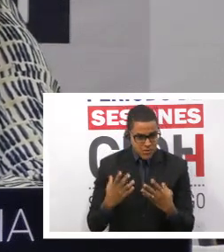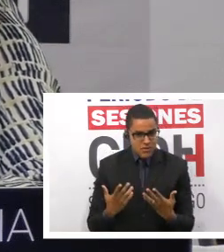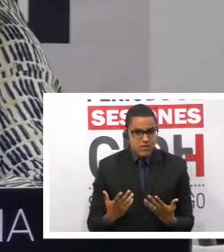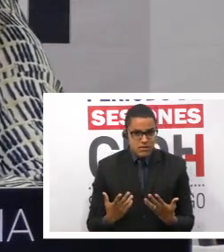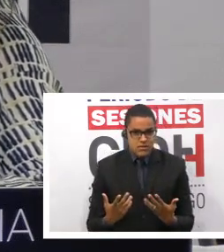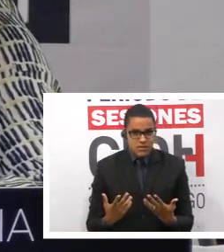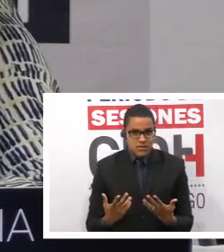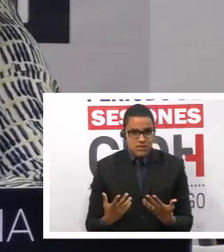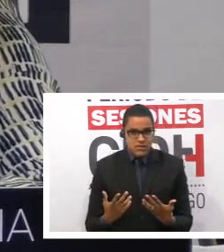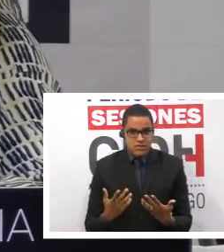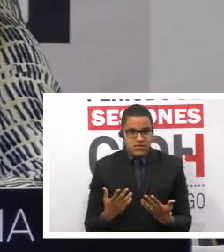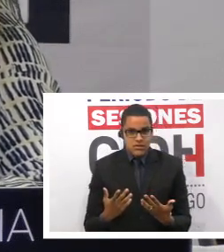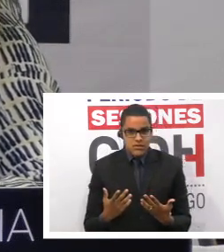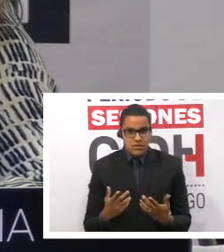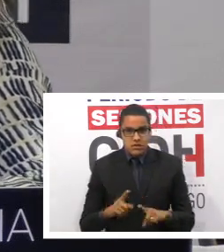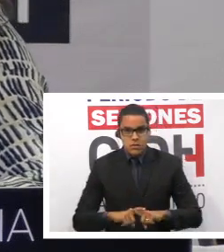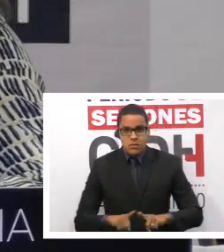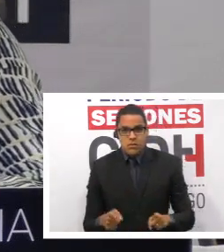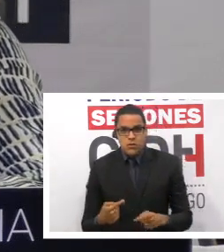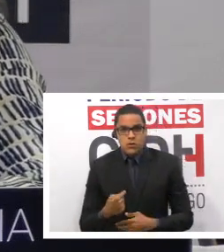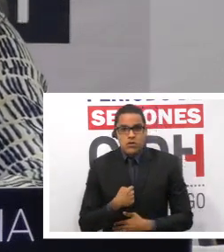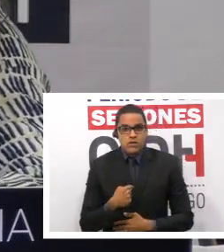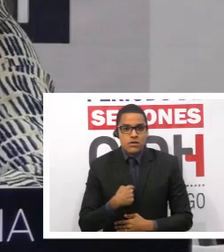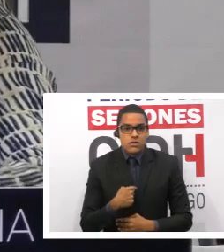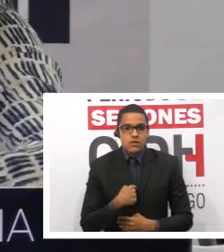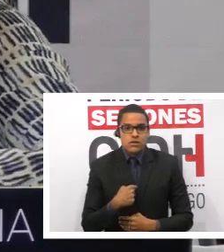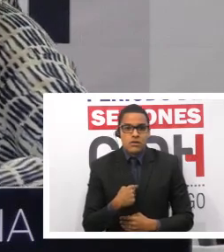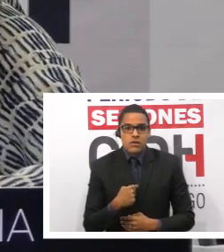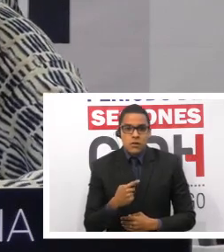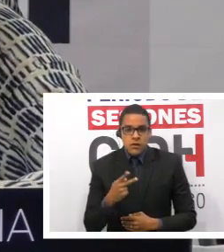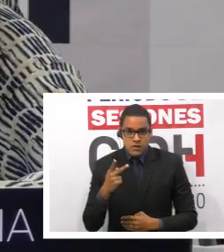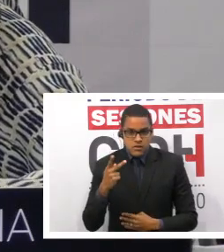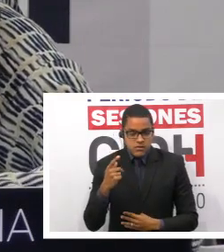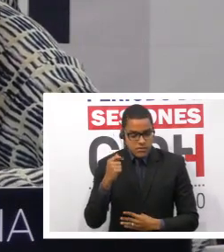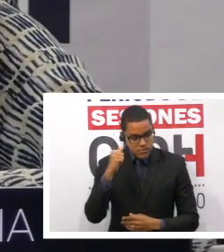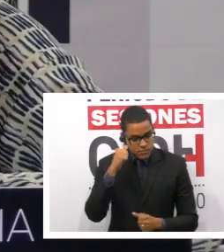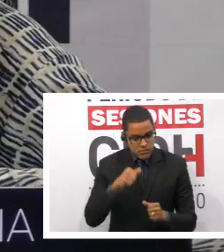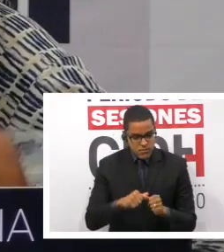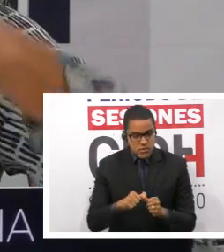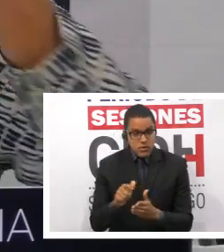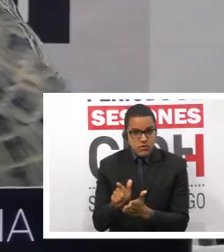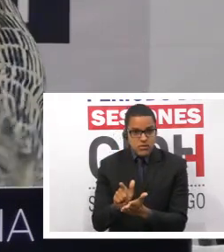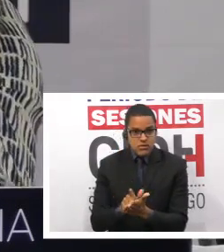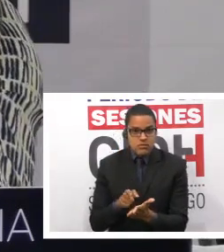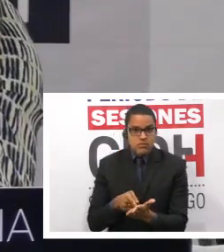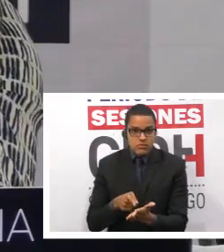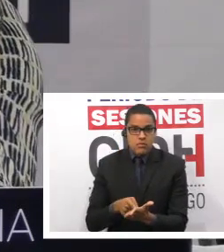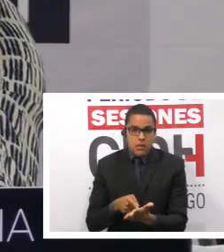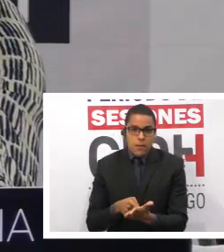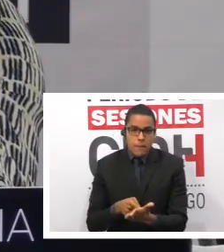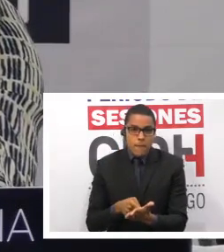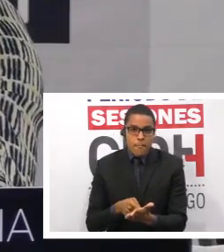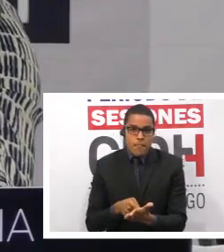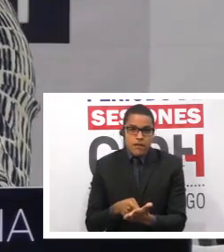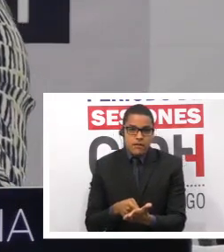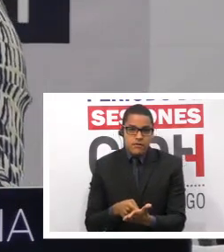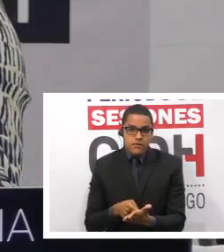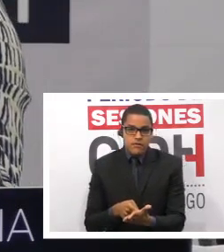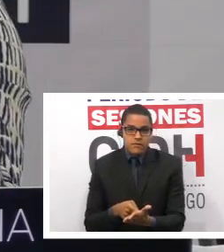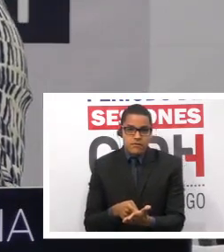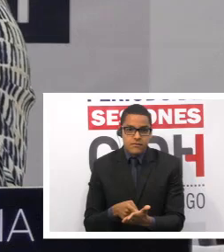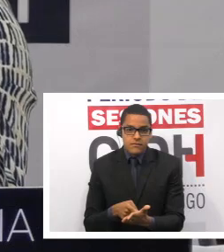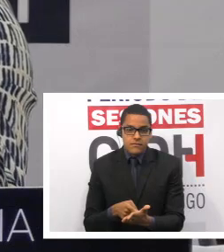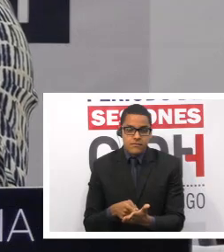desc pero con una mirada que vaya desde allá del artículo 26 porque el protocolo no fue anotado